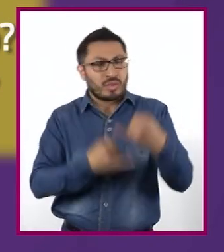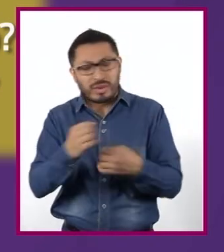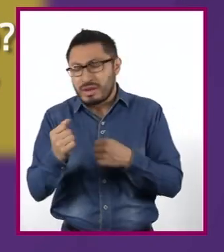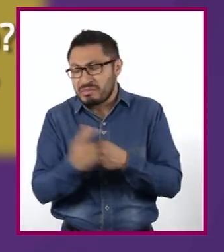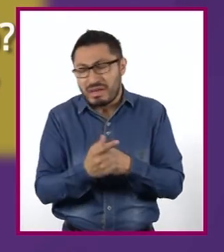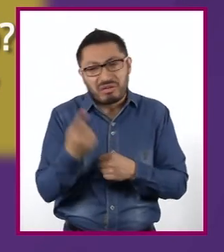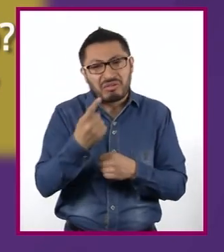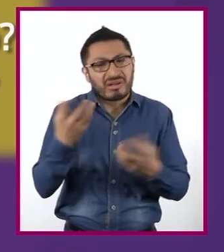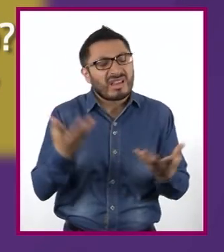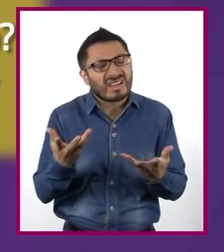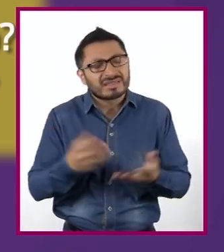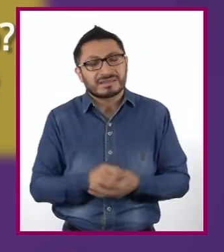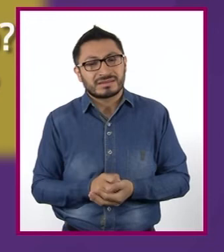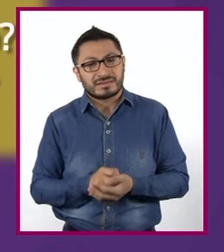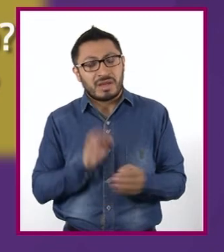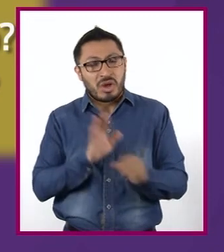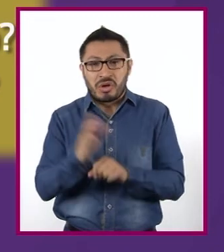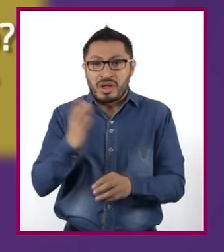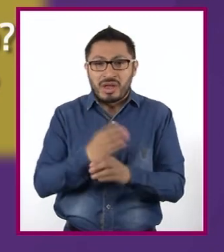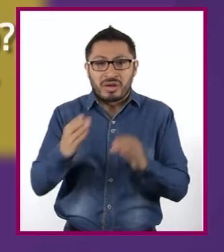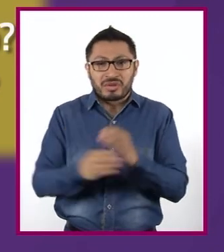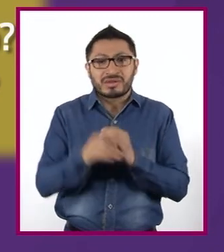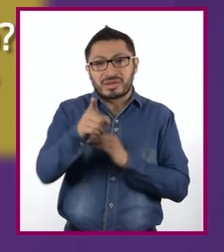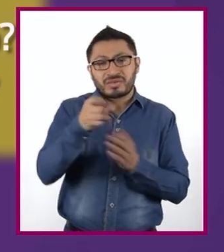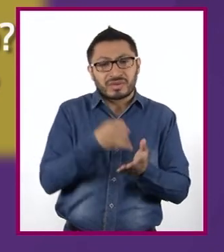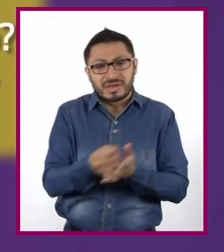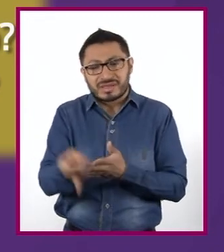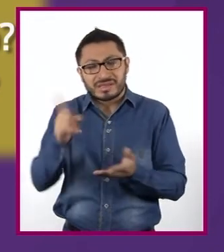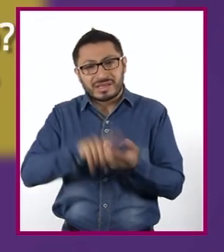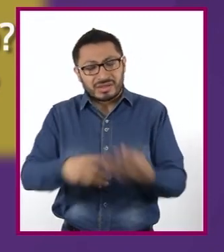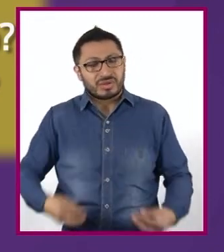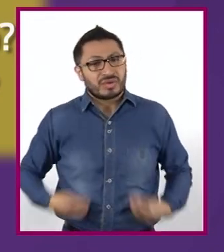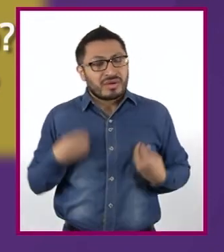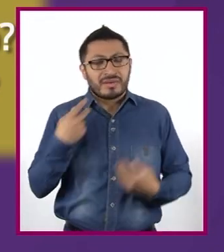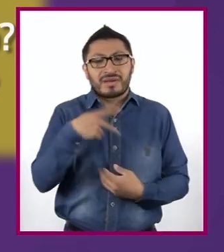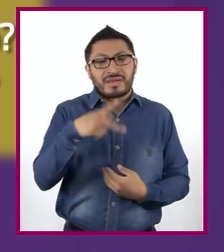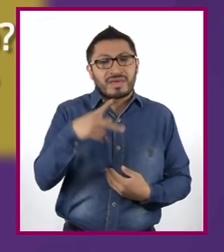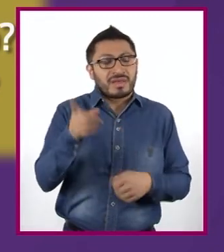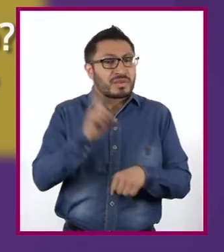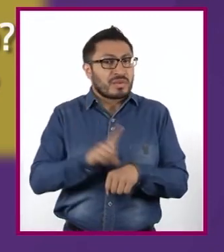esparcimiento? ¿Qué cosas pueden decidir ustedes en su vida cotidiana?